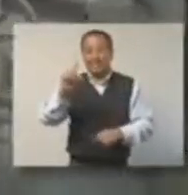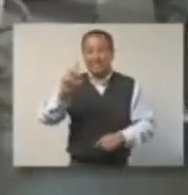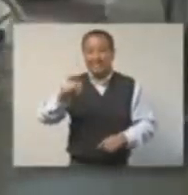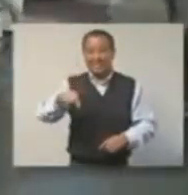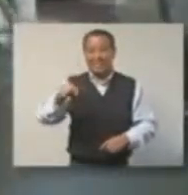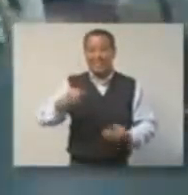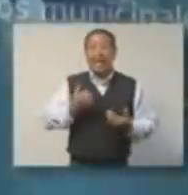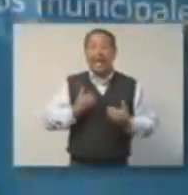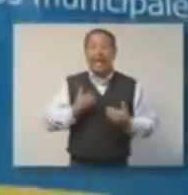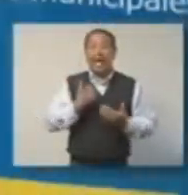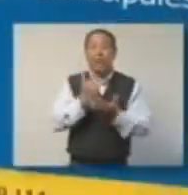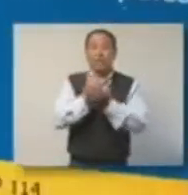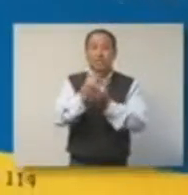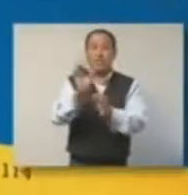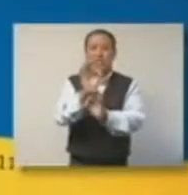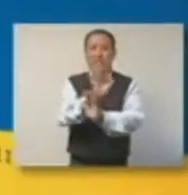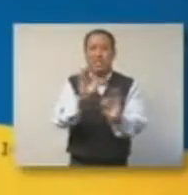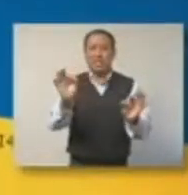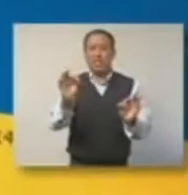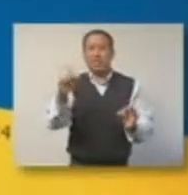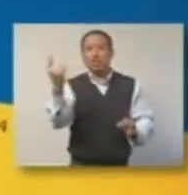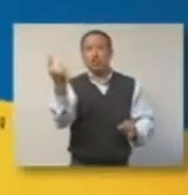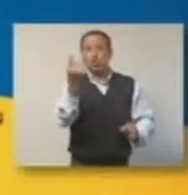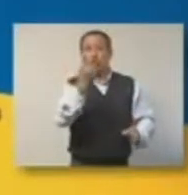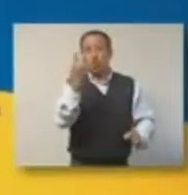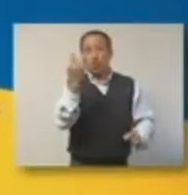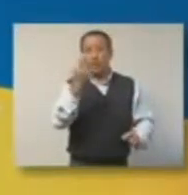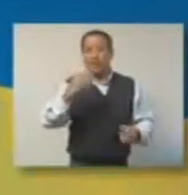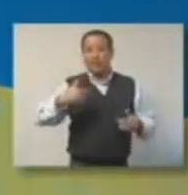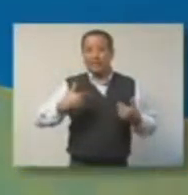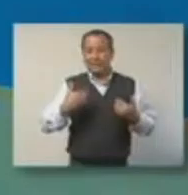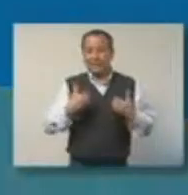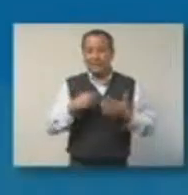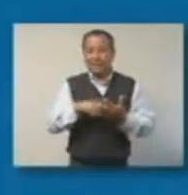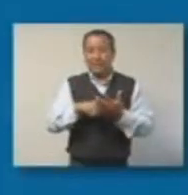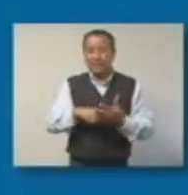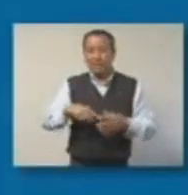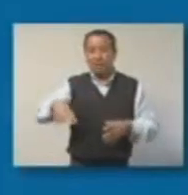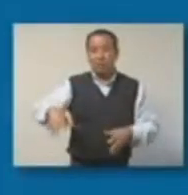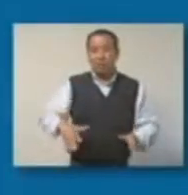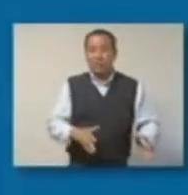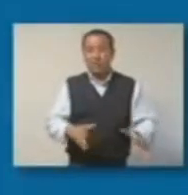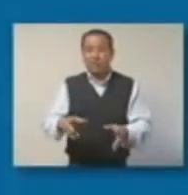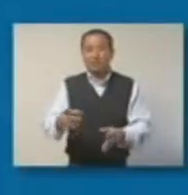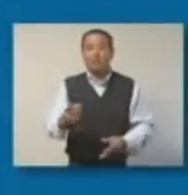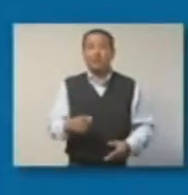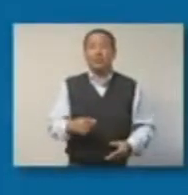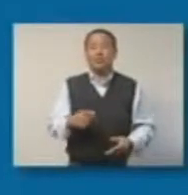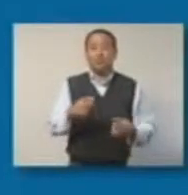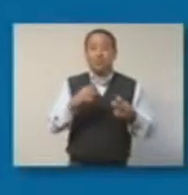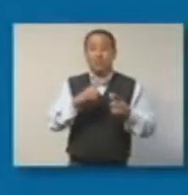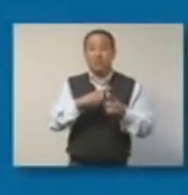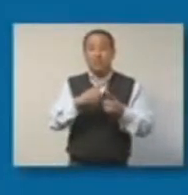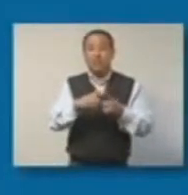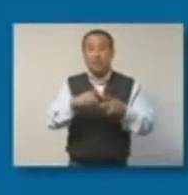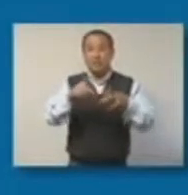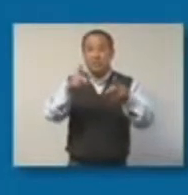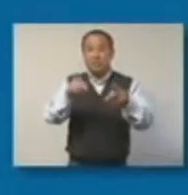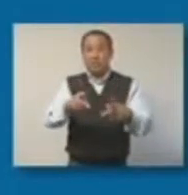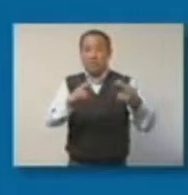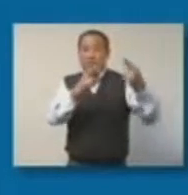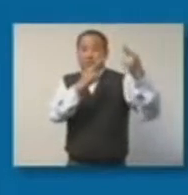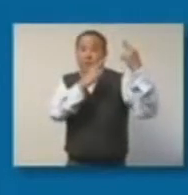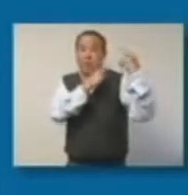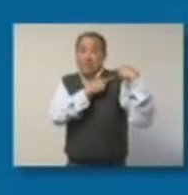personas. Sin embargo, en el informe defensorial 114, la Defensoría del Pueblo advierte que el 50% de